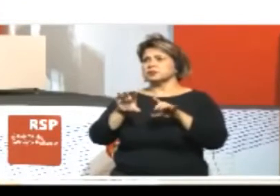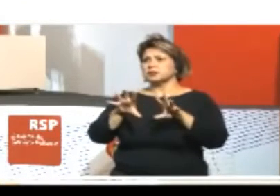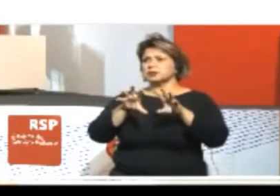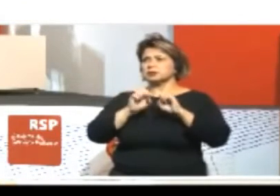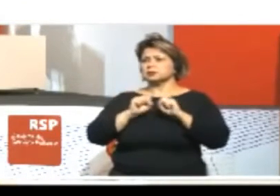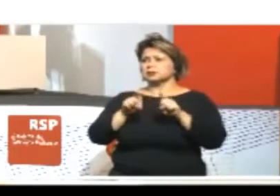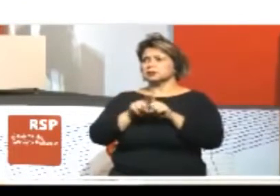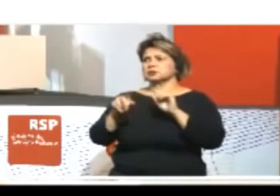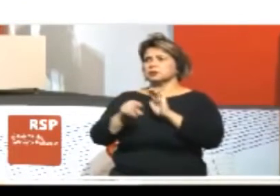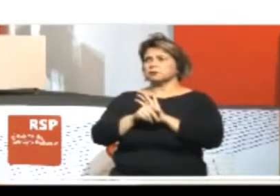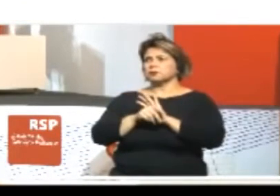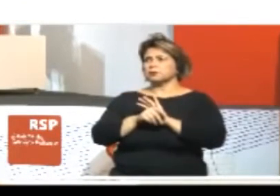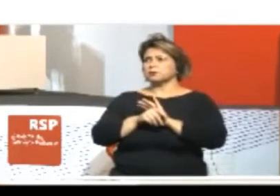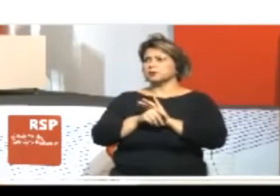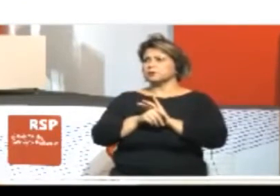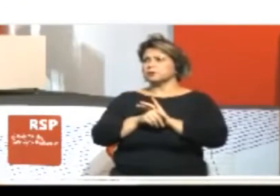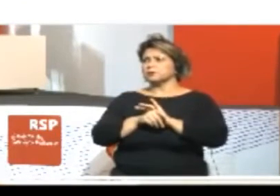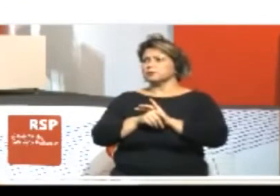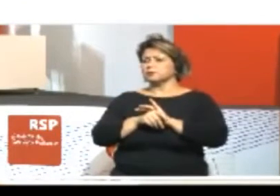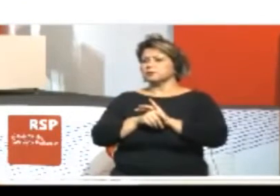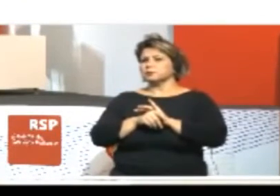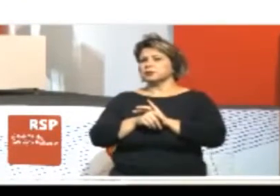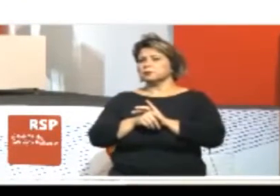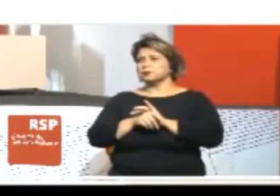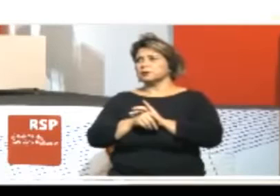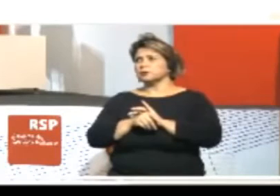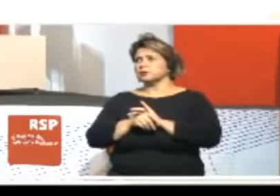fue una forma obligada.